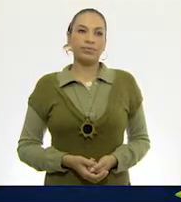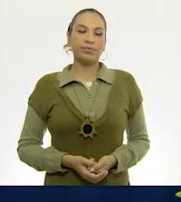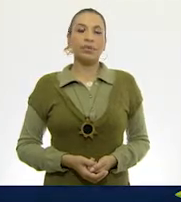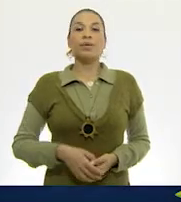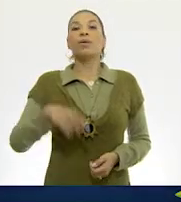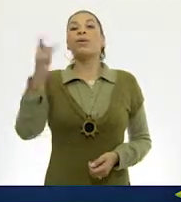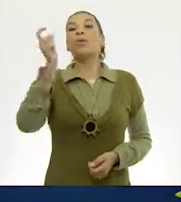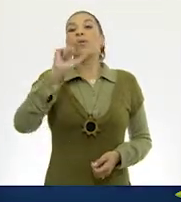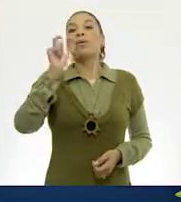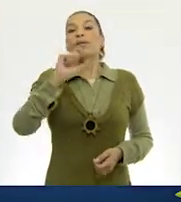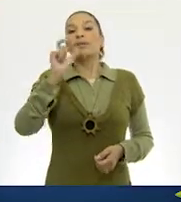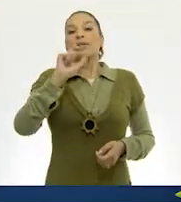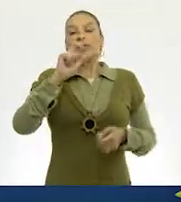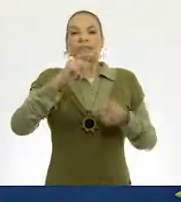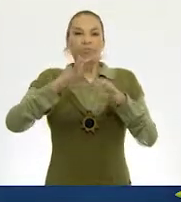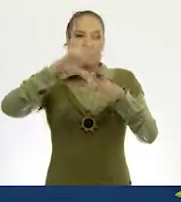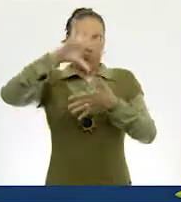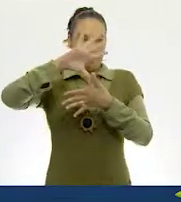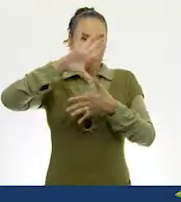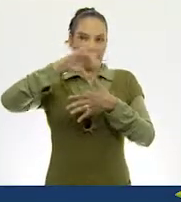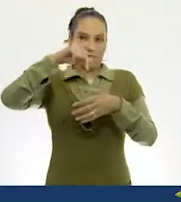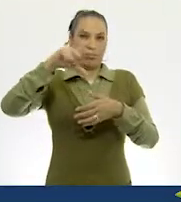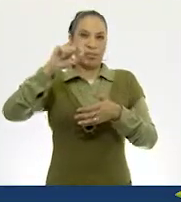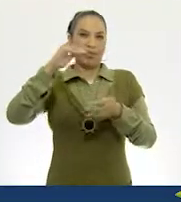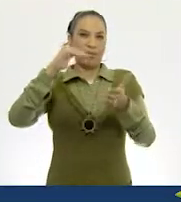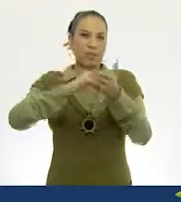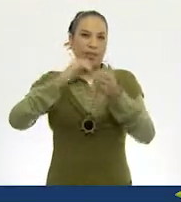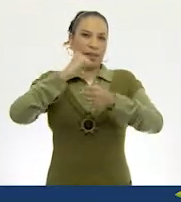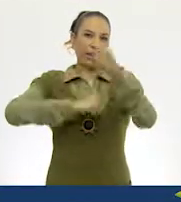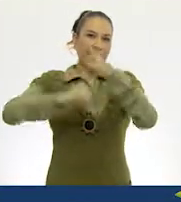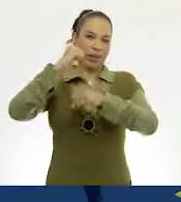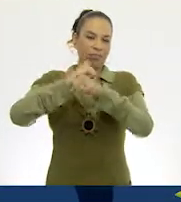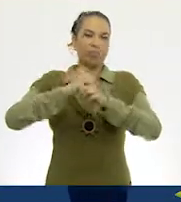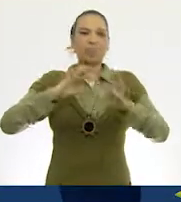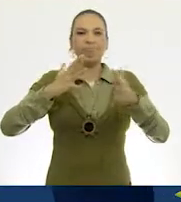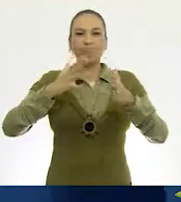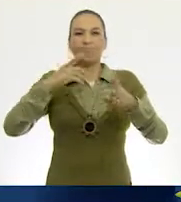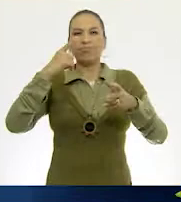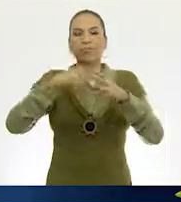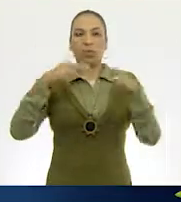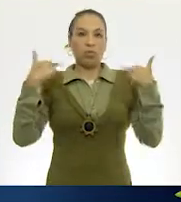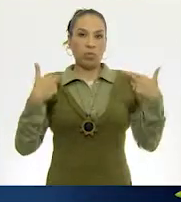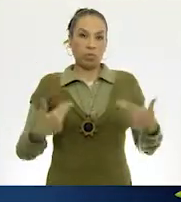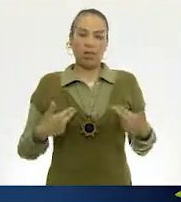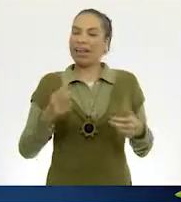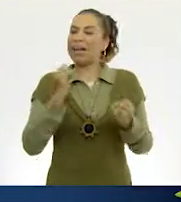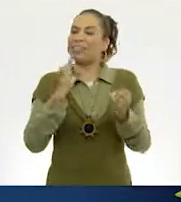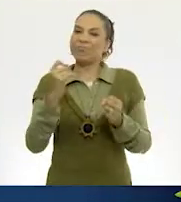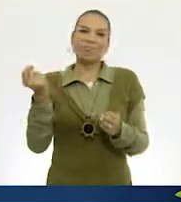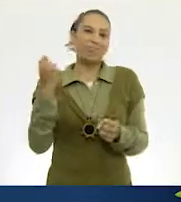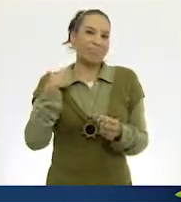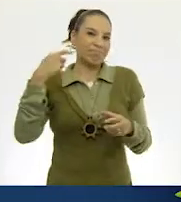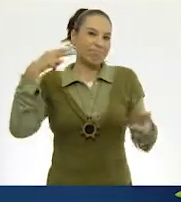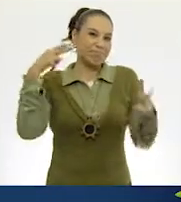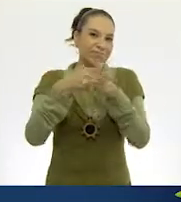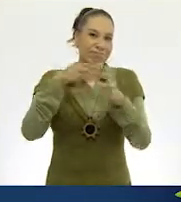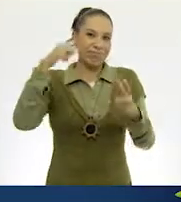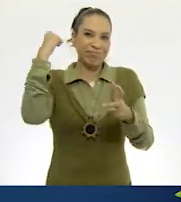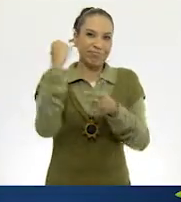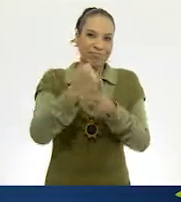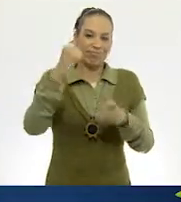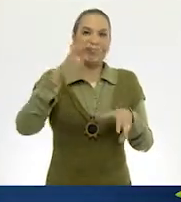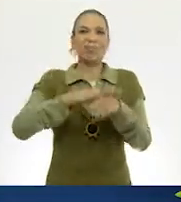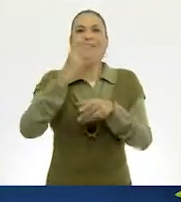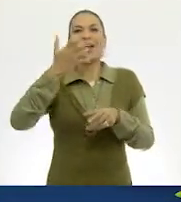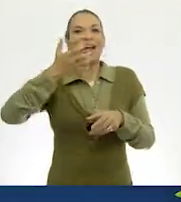Cuando llegó al continente americano hace 20.000 años aproximadamente, el humano ya era un cazador, incluso más eficaz